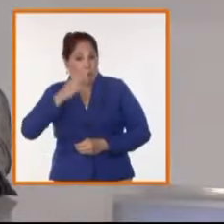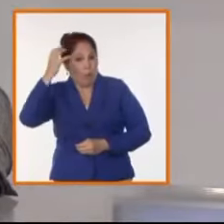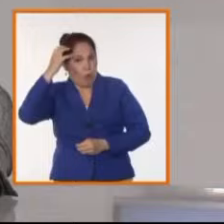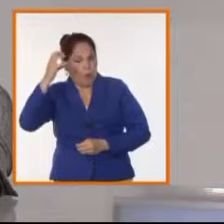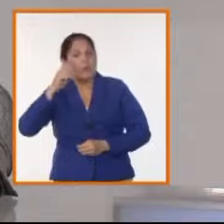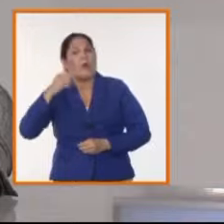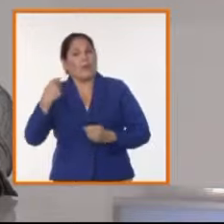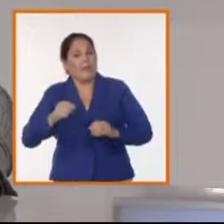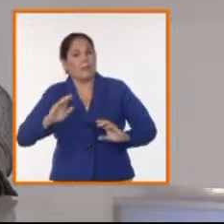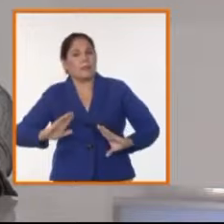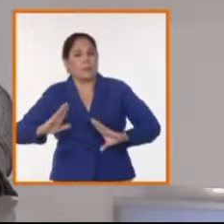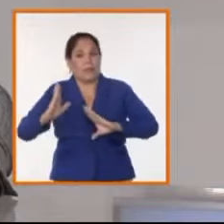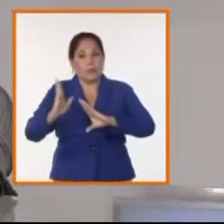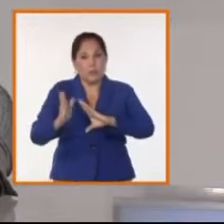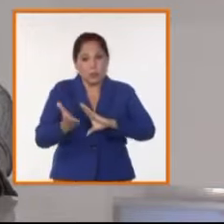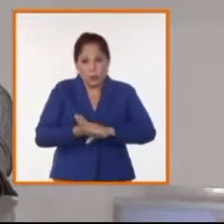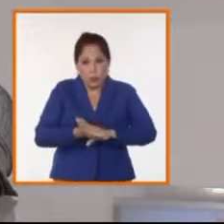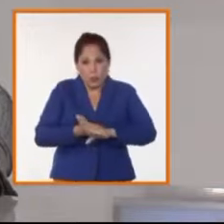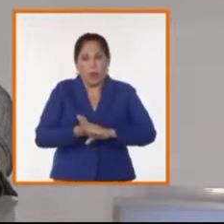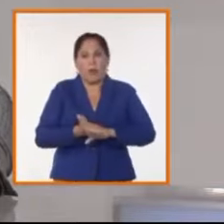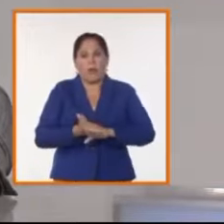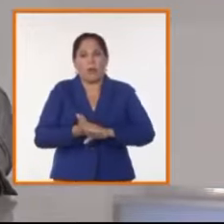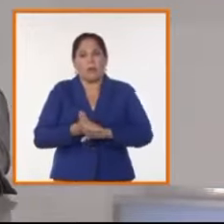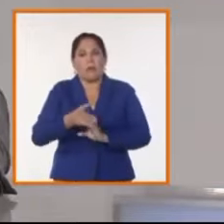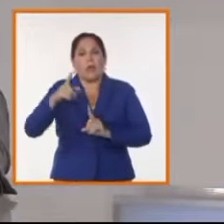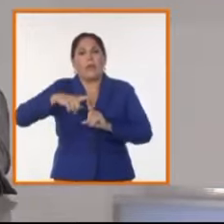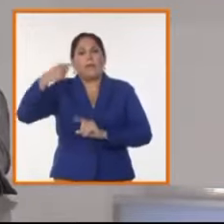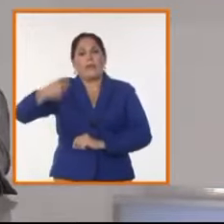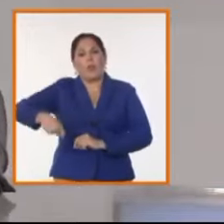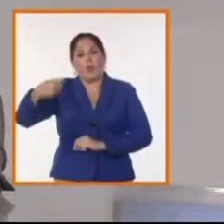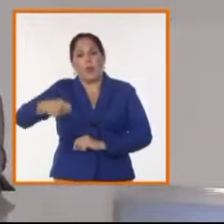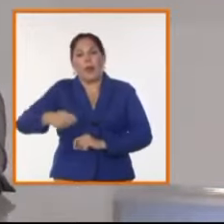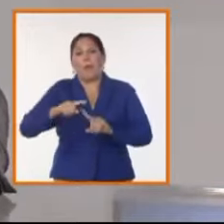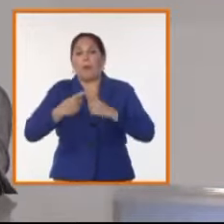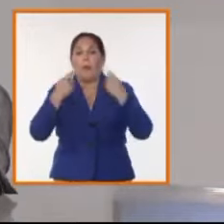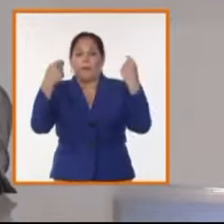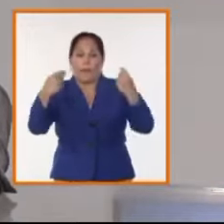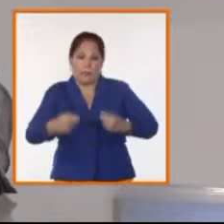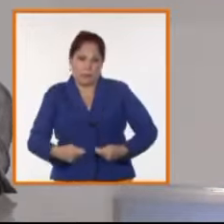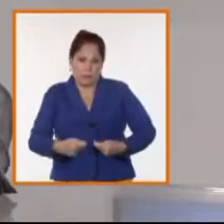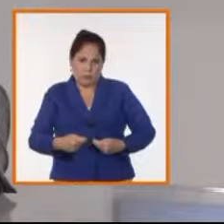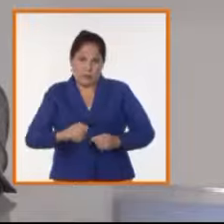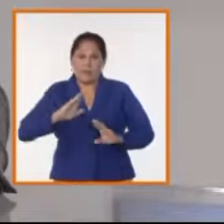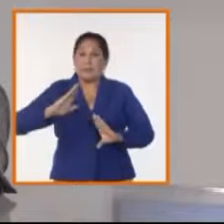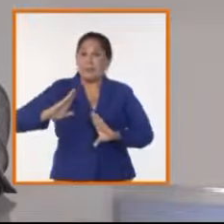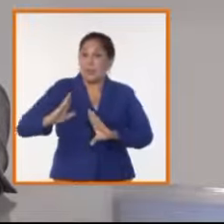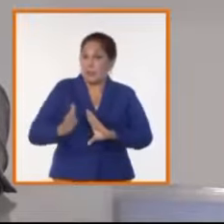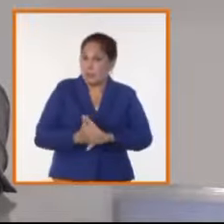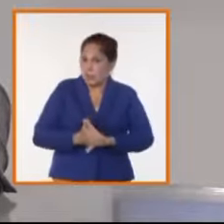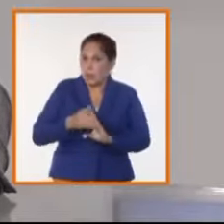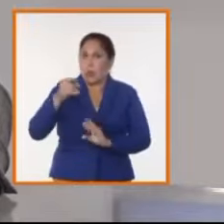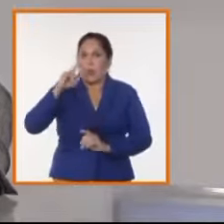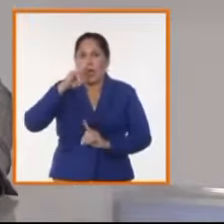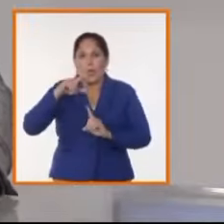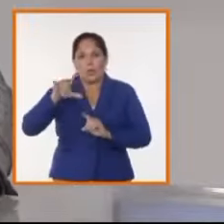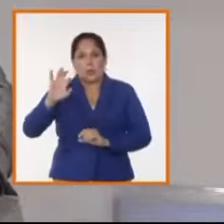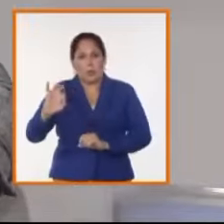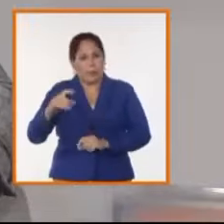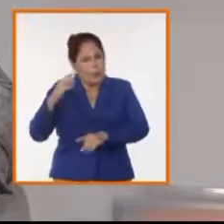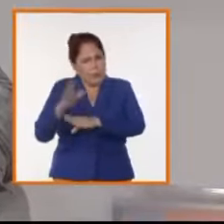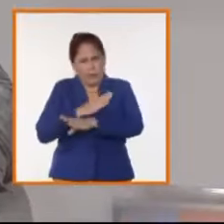sancionar a a esta corte por por esta decisión que es las sanciones Bueno a la UNESCO y a cuanta